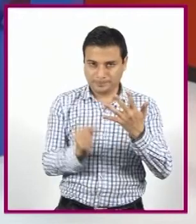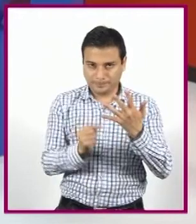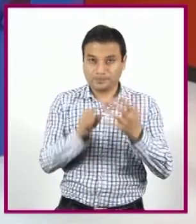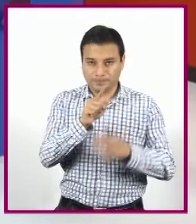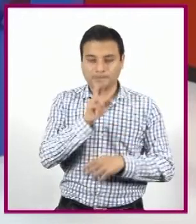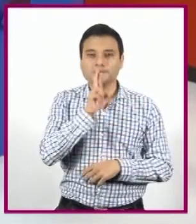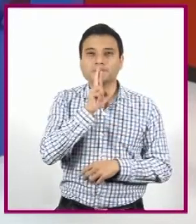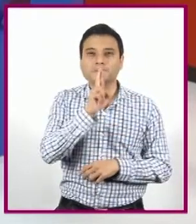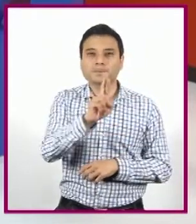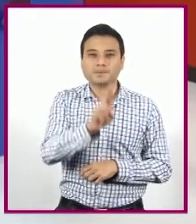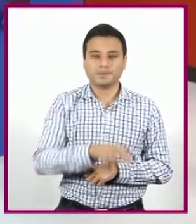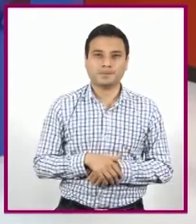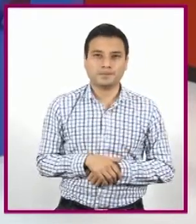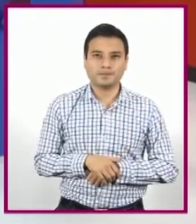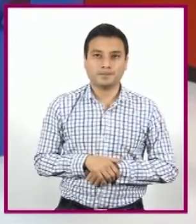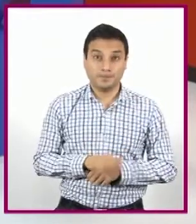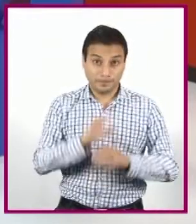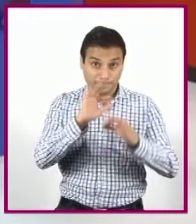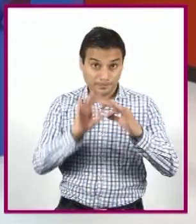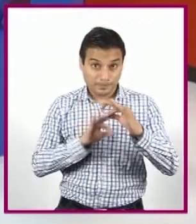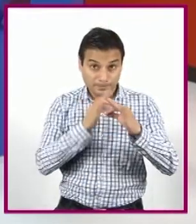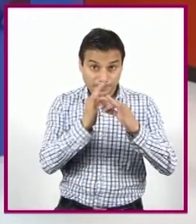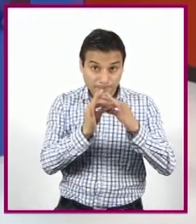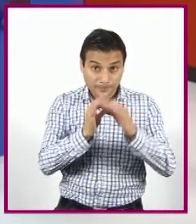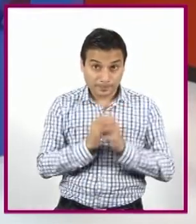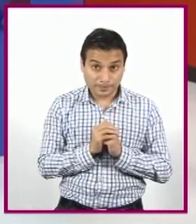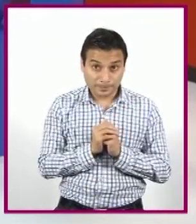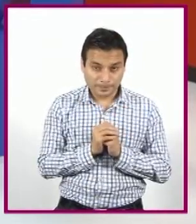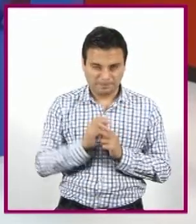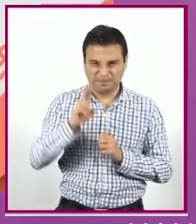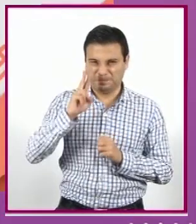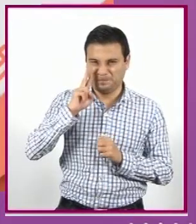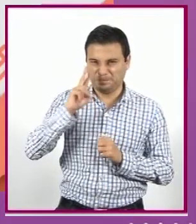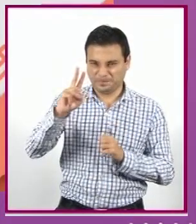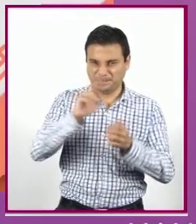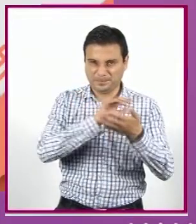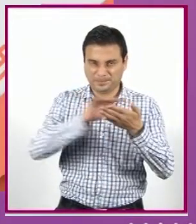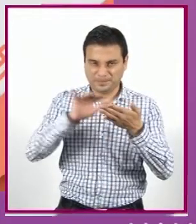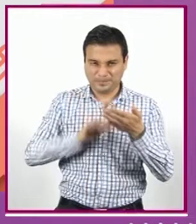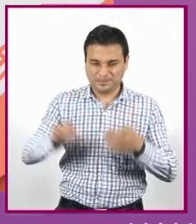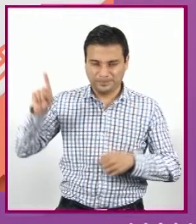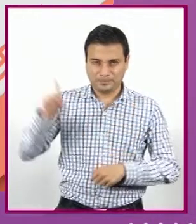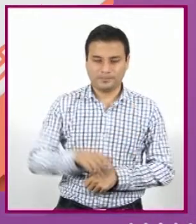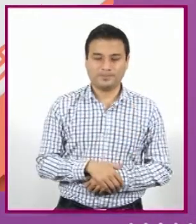respectivas respuestas. ¿Están listos? Veamos el texto.